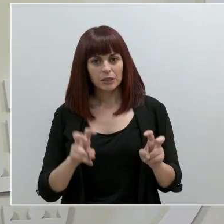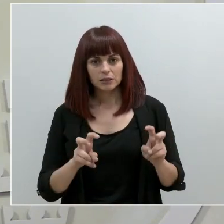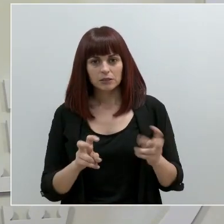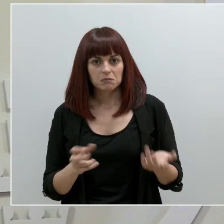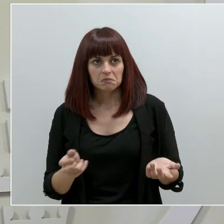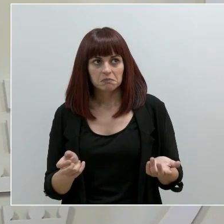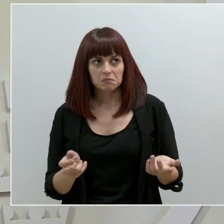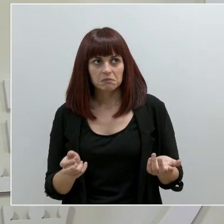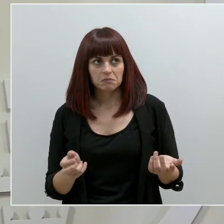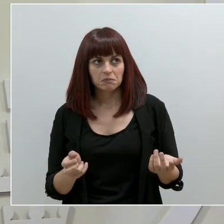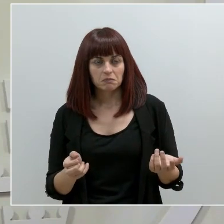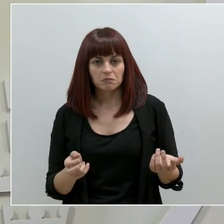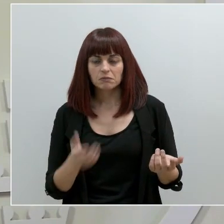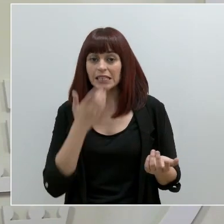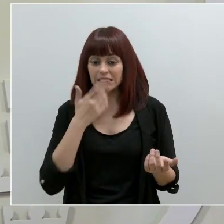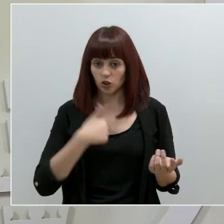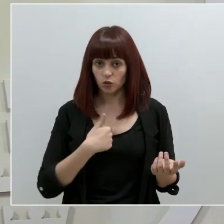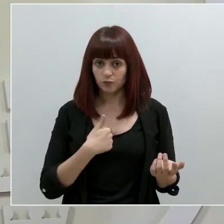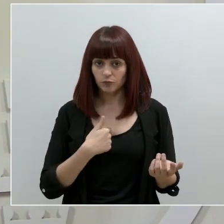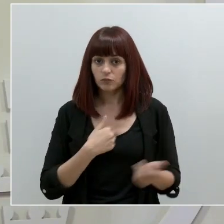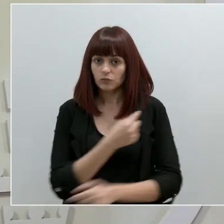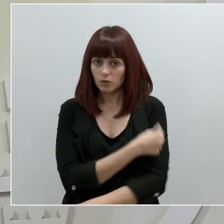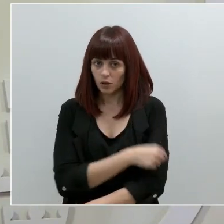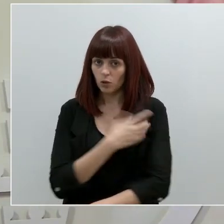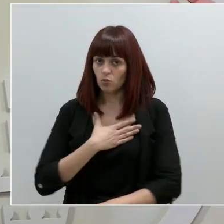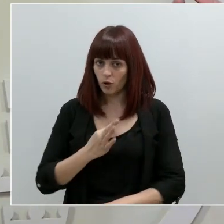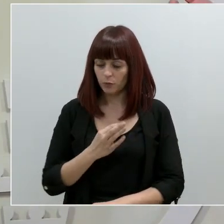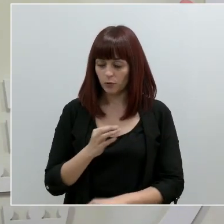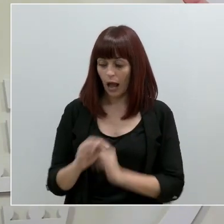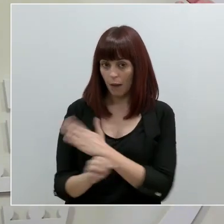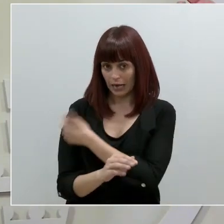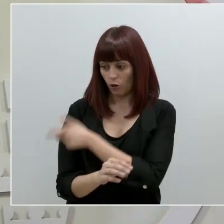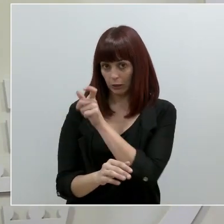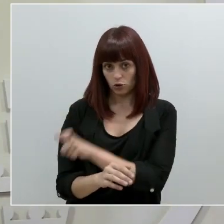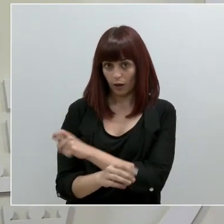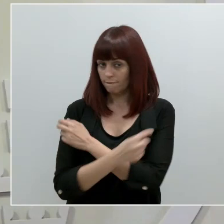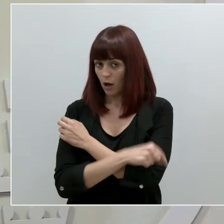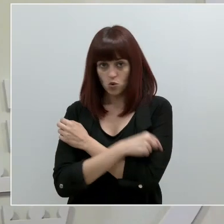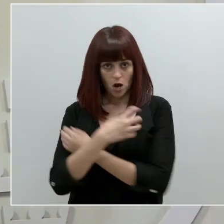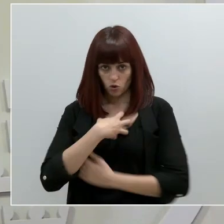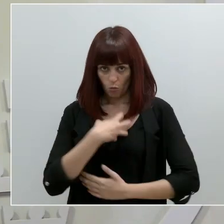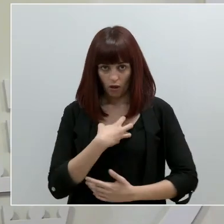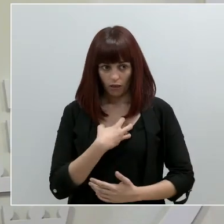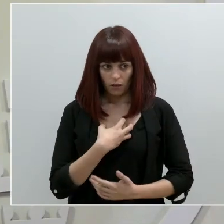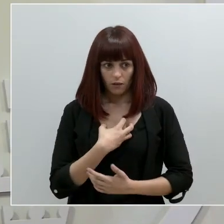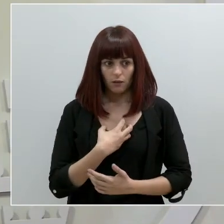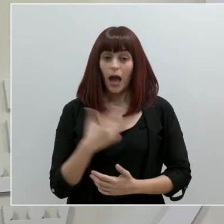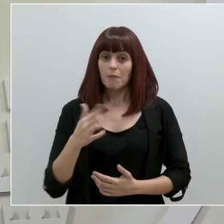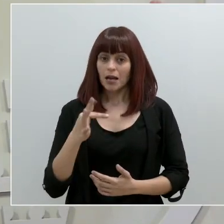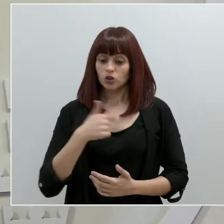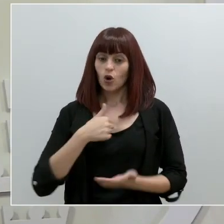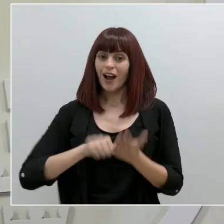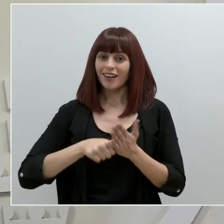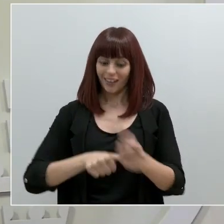esté, o sea, si yo tengo la posibilidad de vacunarme y una persona a mi lado no tiene la posibilidad de vacunarme y además se me da un carnet para hacer algo que la